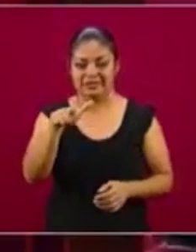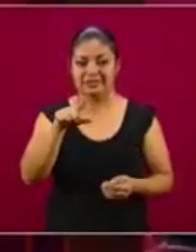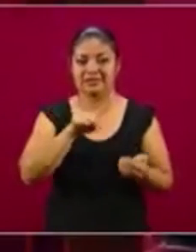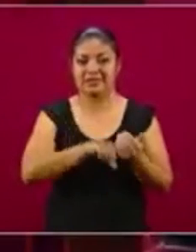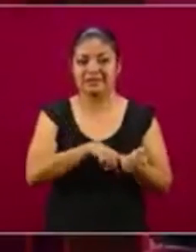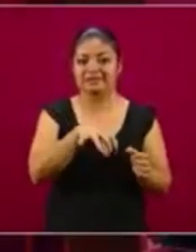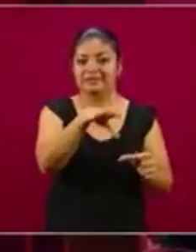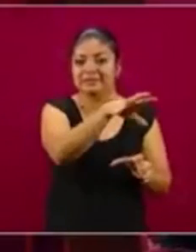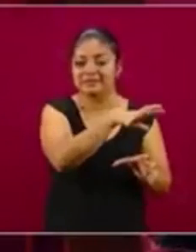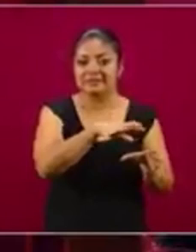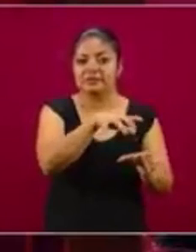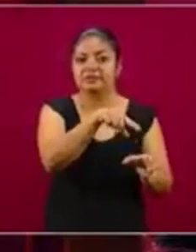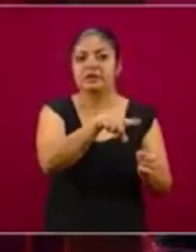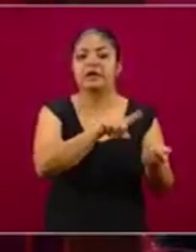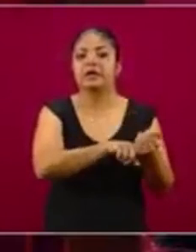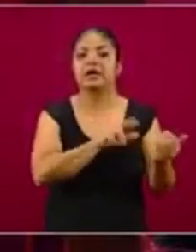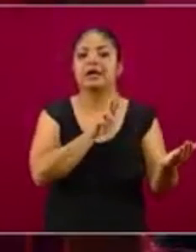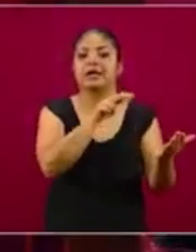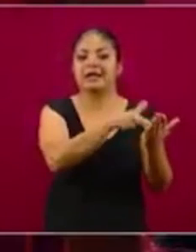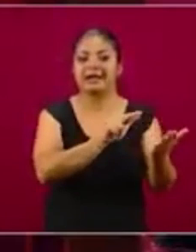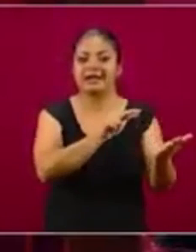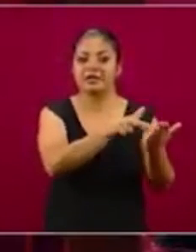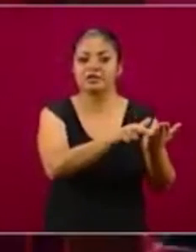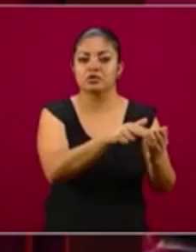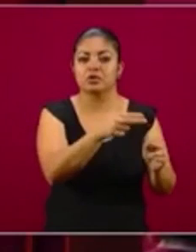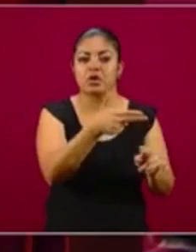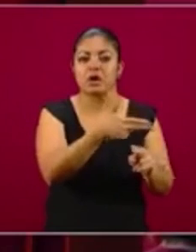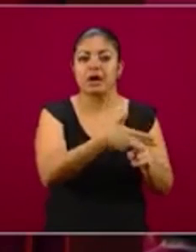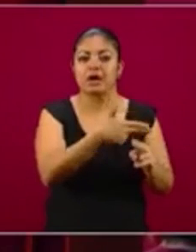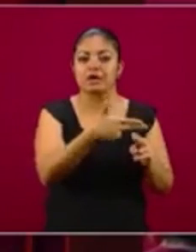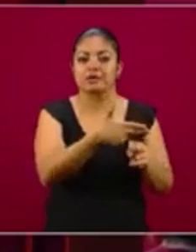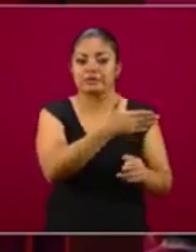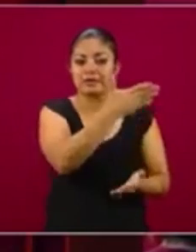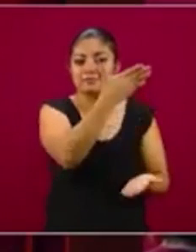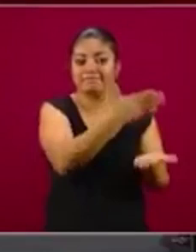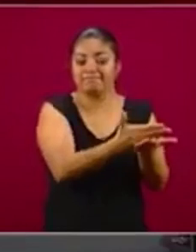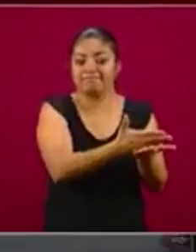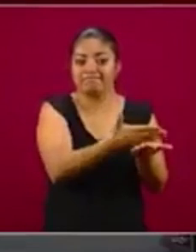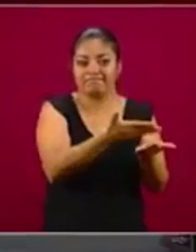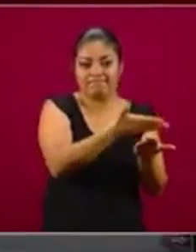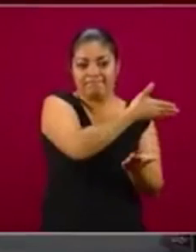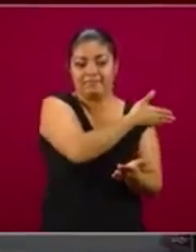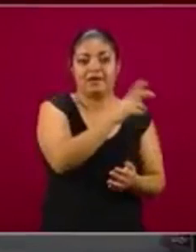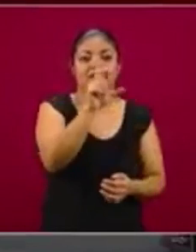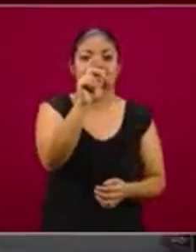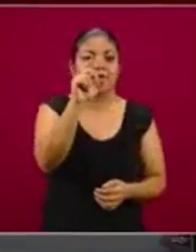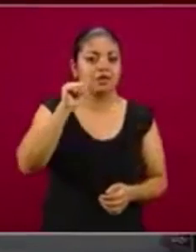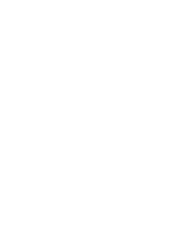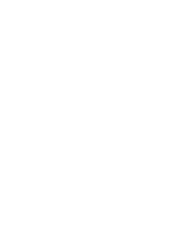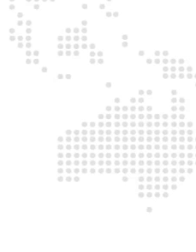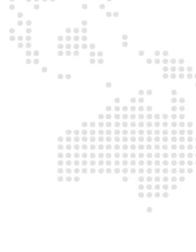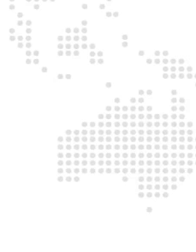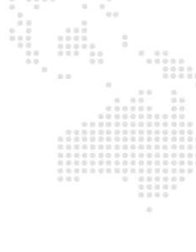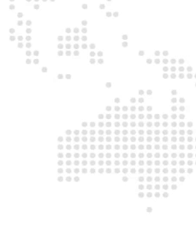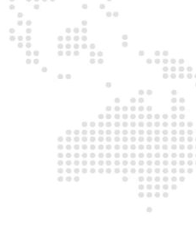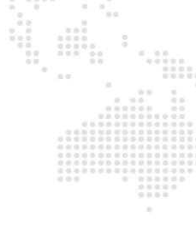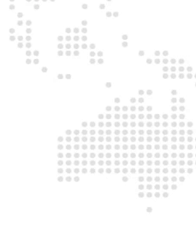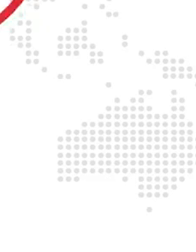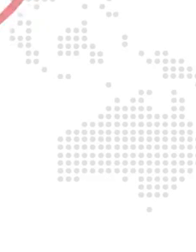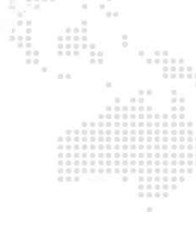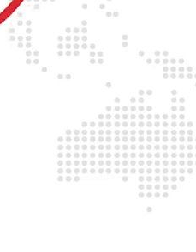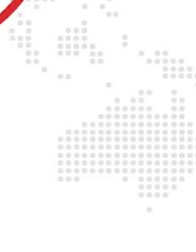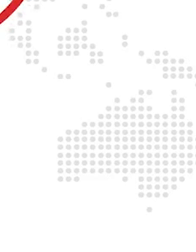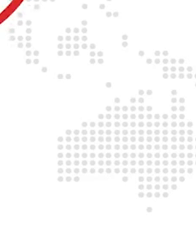de aquellos que estaban registrados hasta el día de abril de este año la siguiente por favor